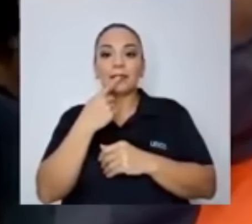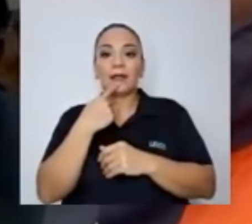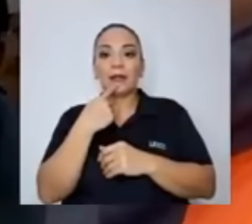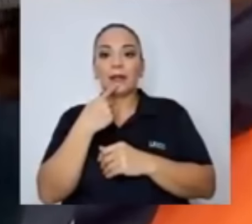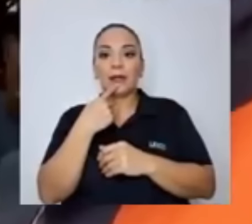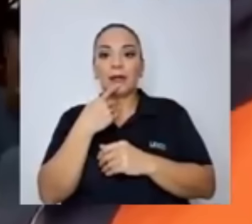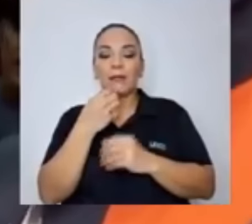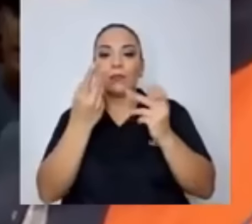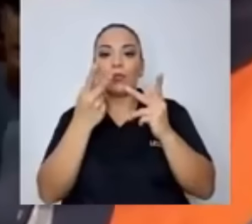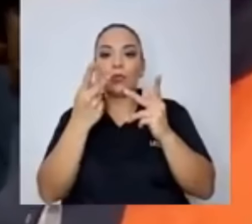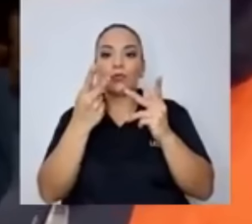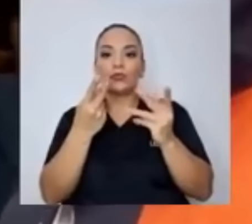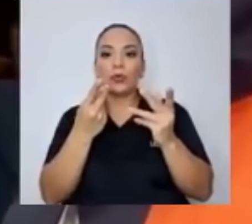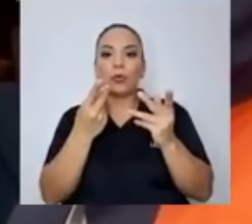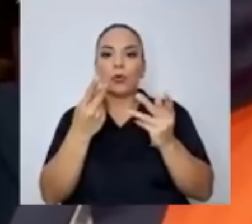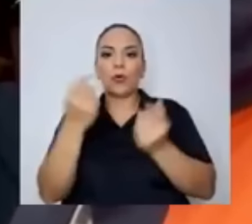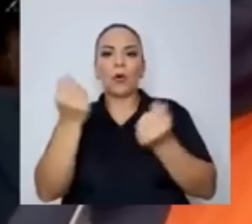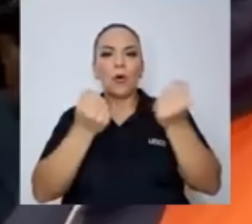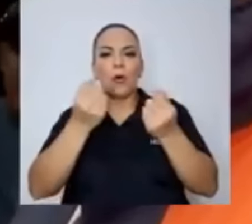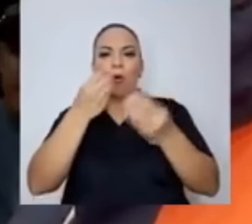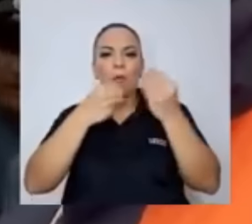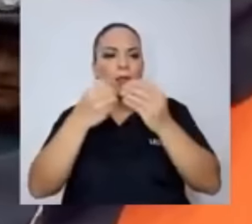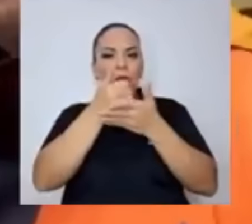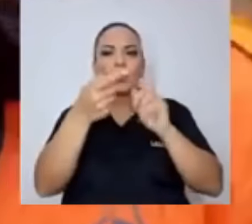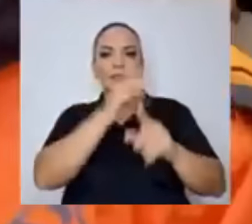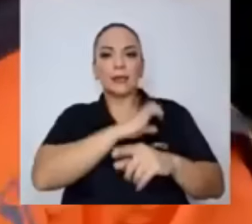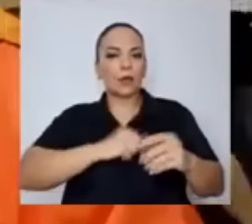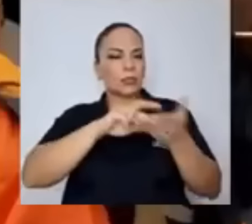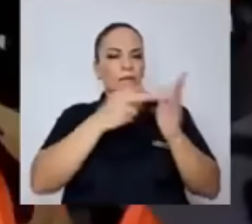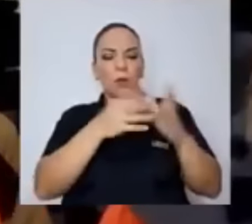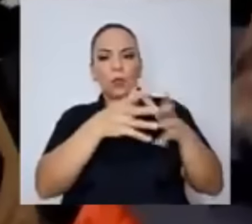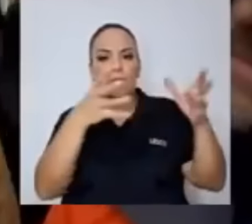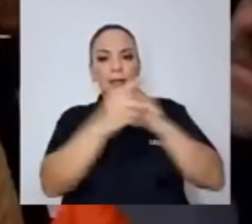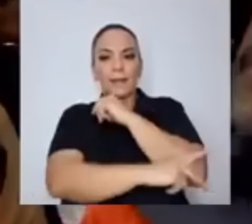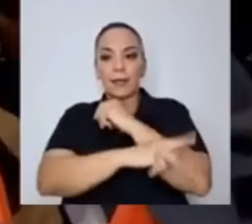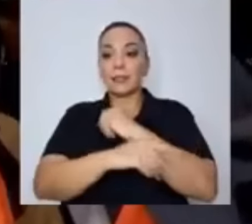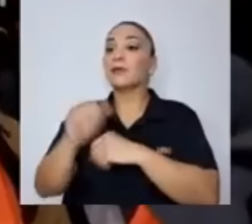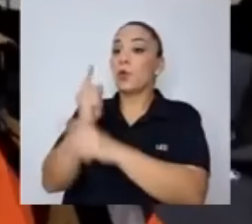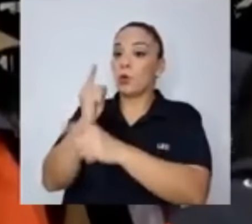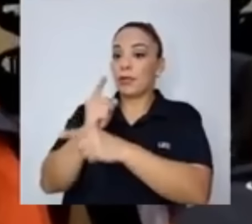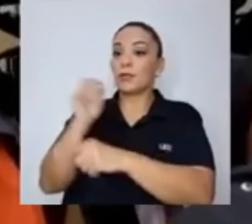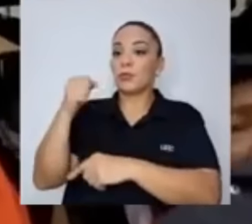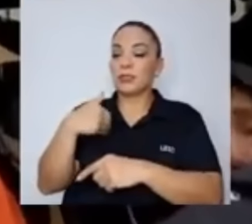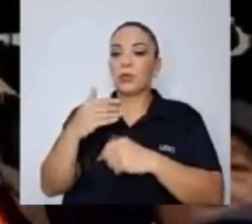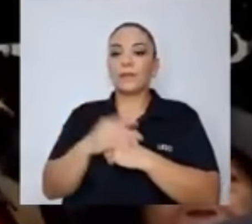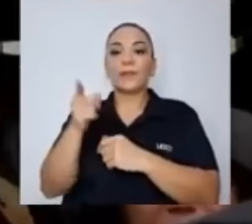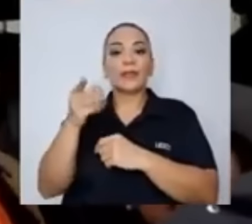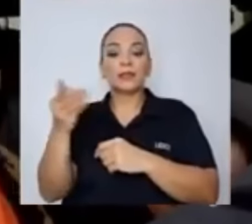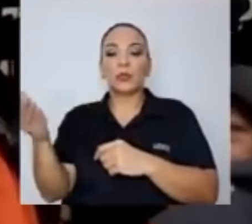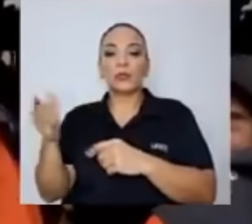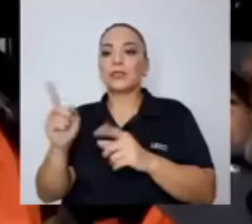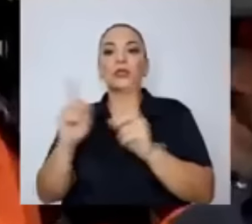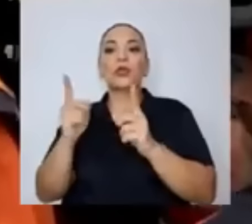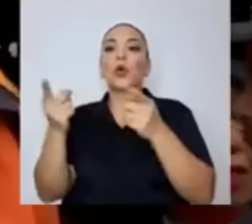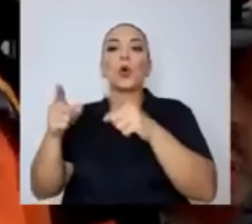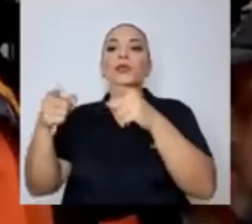Eso yo creo que tiene un gran significado para el gobierno, pero sobre todo para el país. Sí, señores, esas cosas no ocurren por